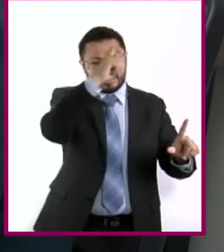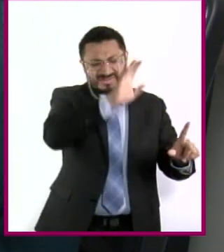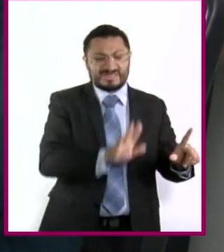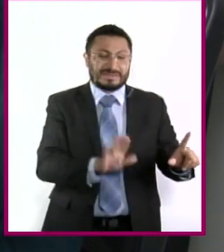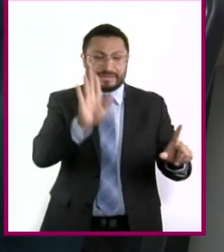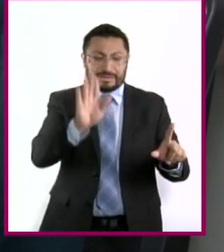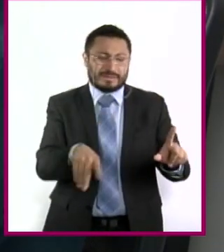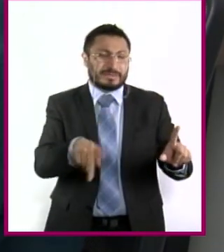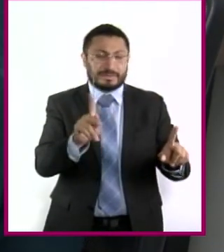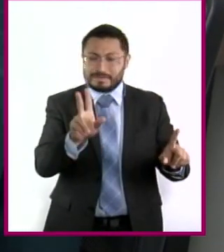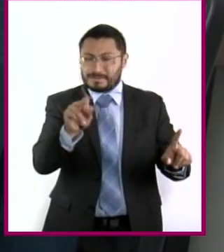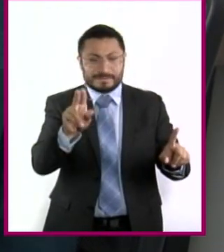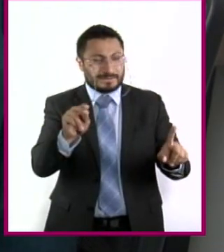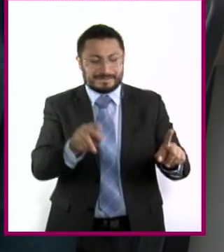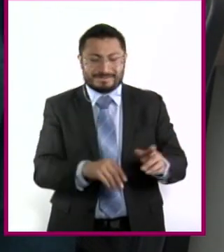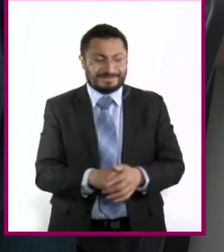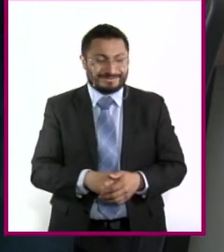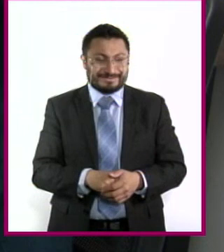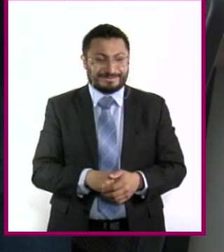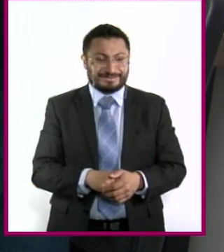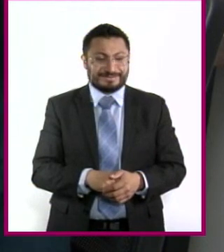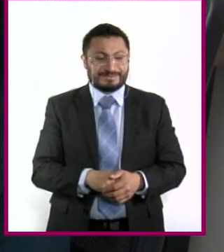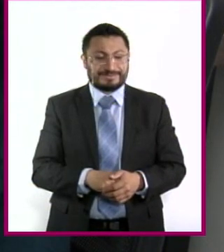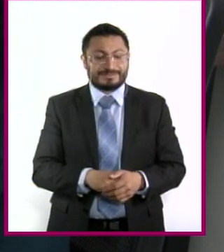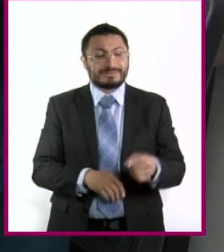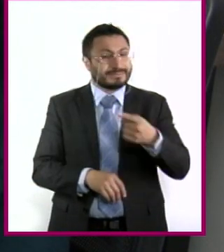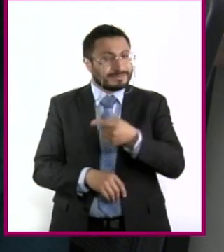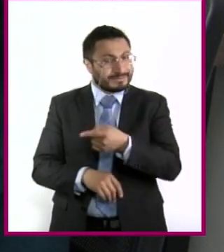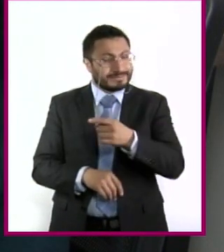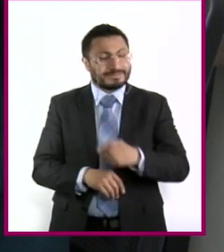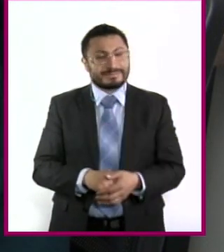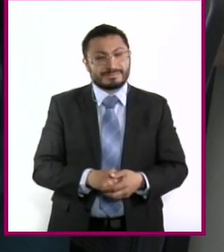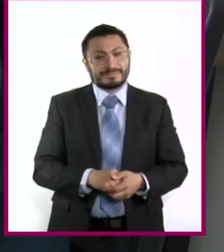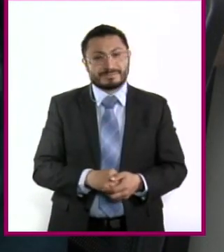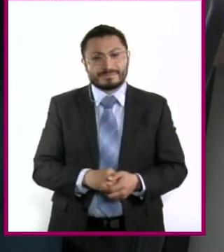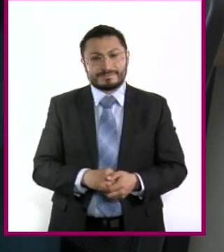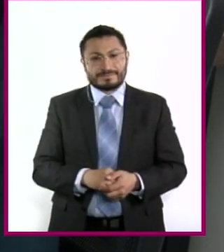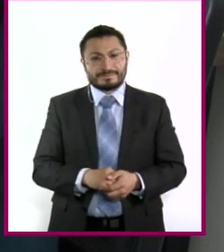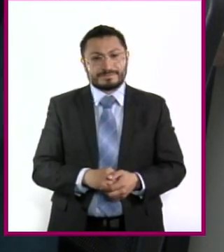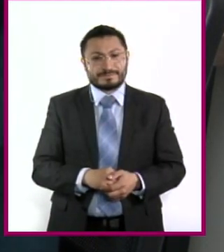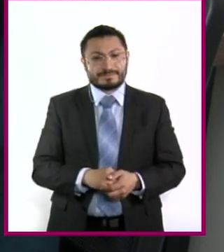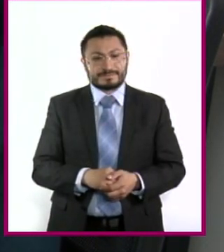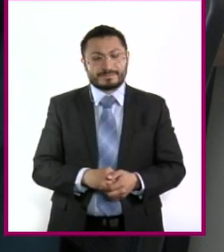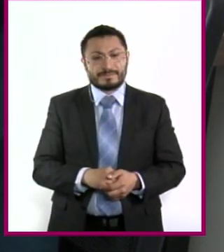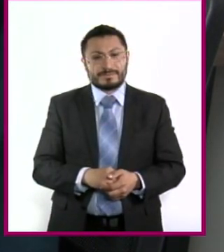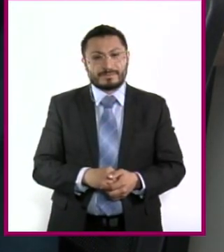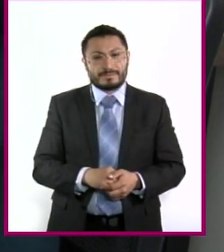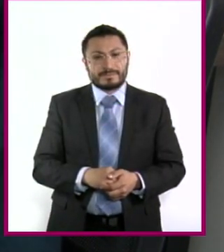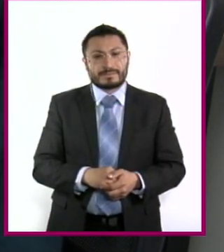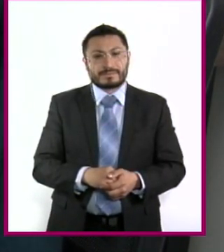tanto. Ok. Esa de ahí. Baja, súbele. Ahí mero.